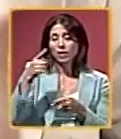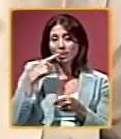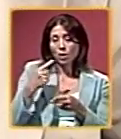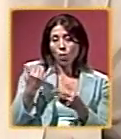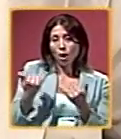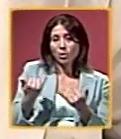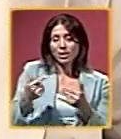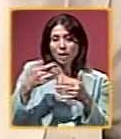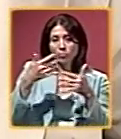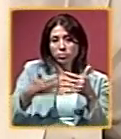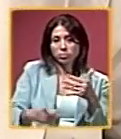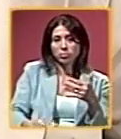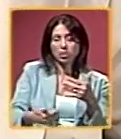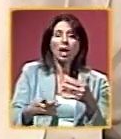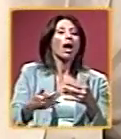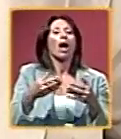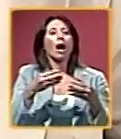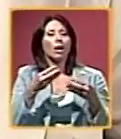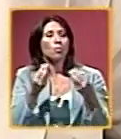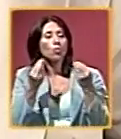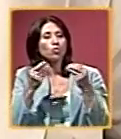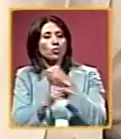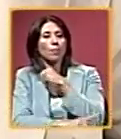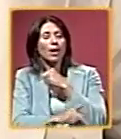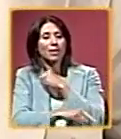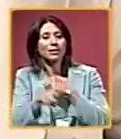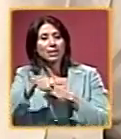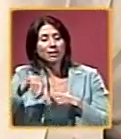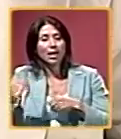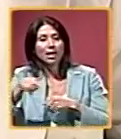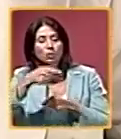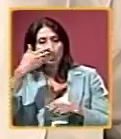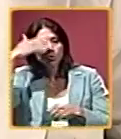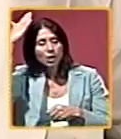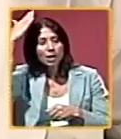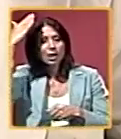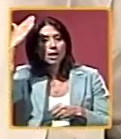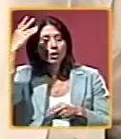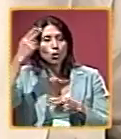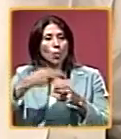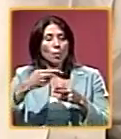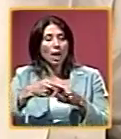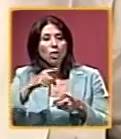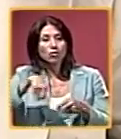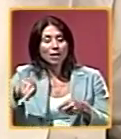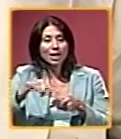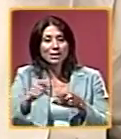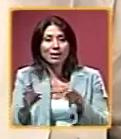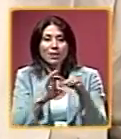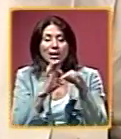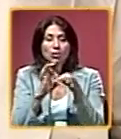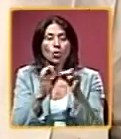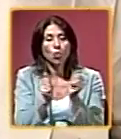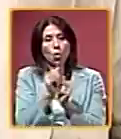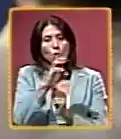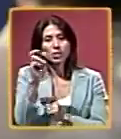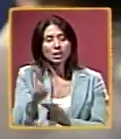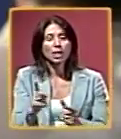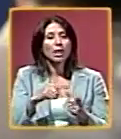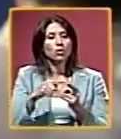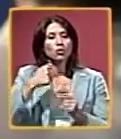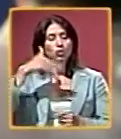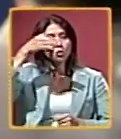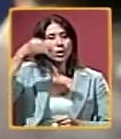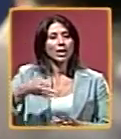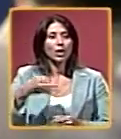buen número de ellos mencionados en estos de representación concurrente, de manera que me parece que hay